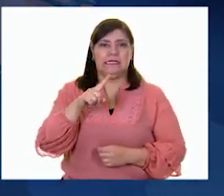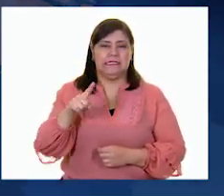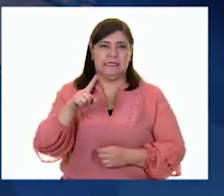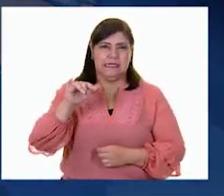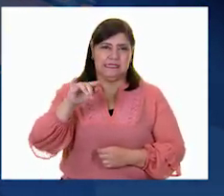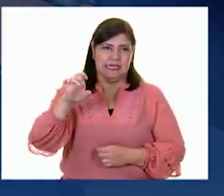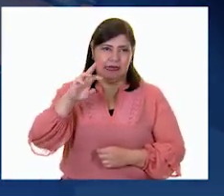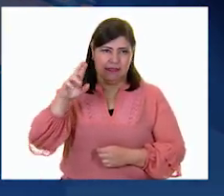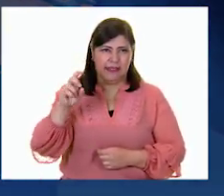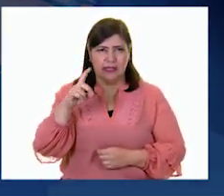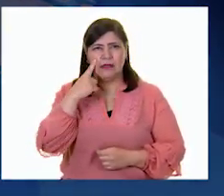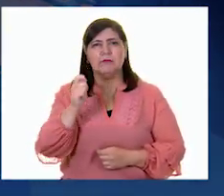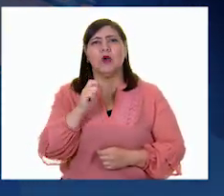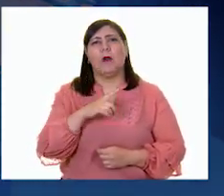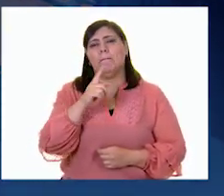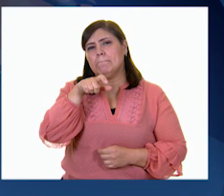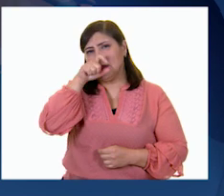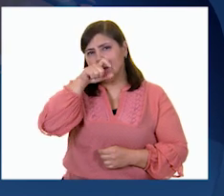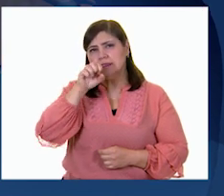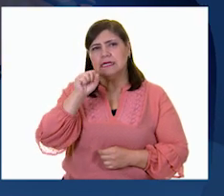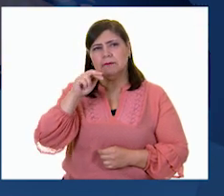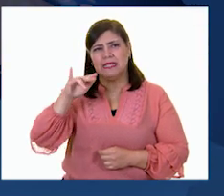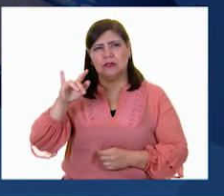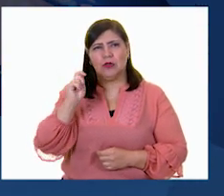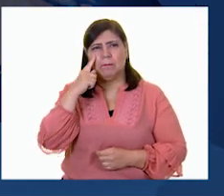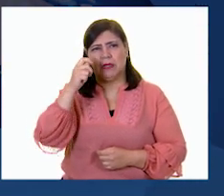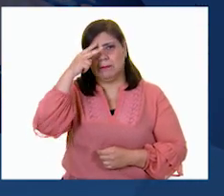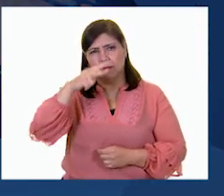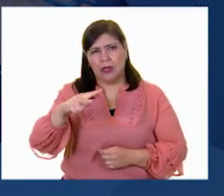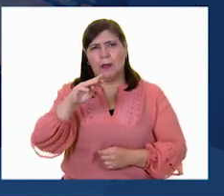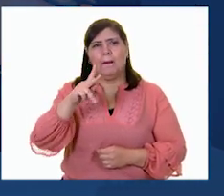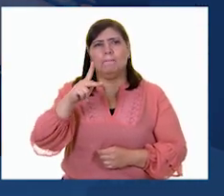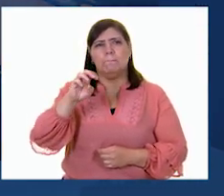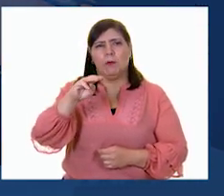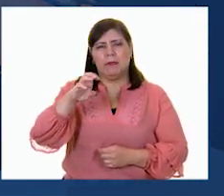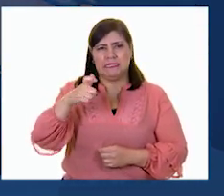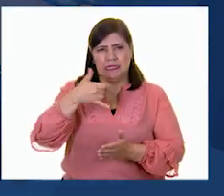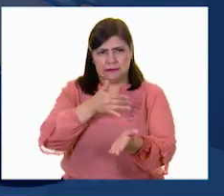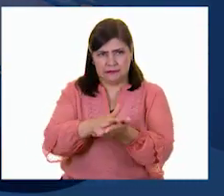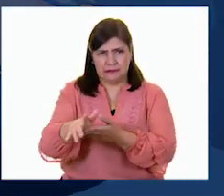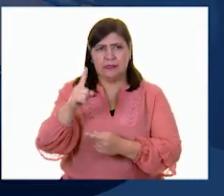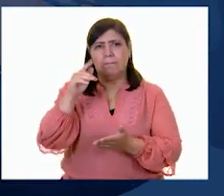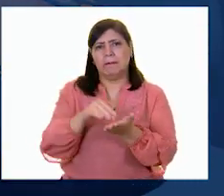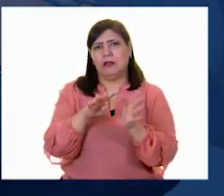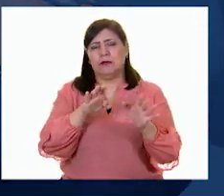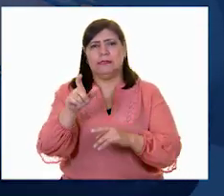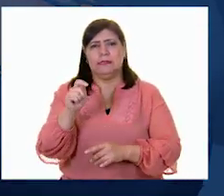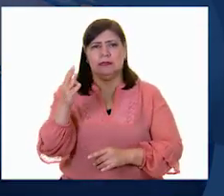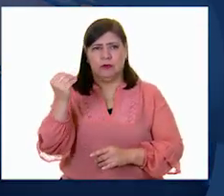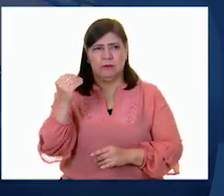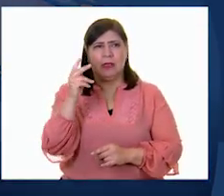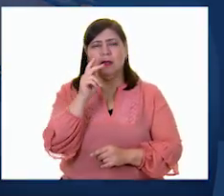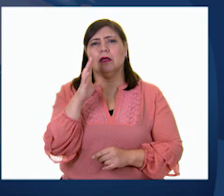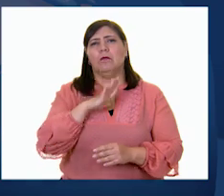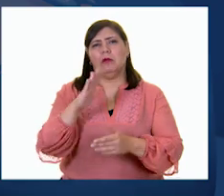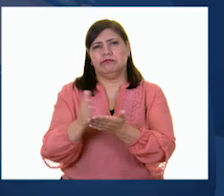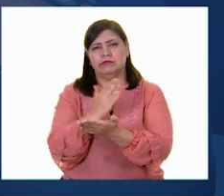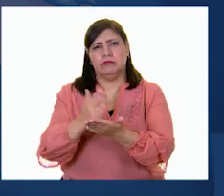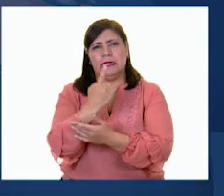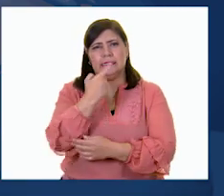Periquillo Sarniento, México, Promexa Editores, 1979, páginas de la 117 a la